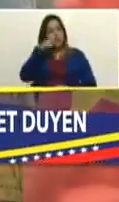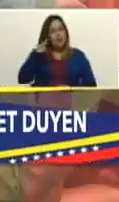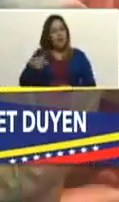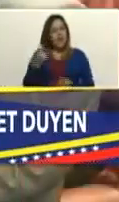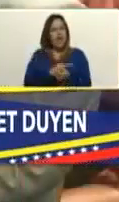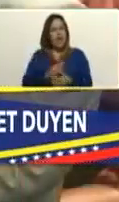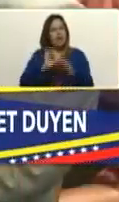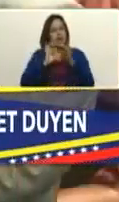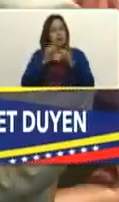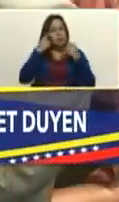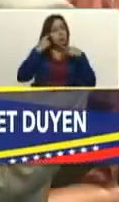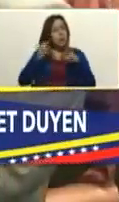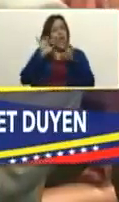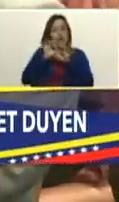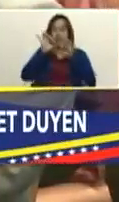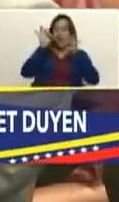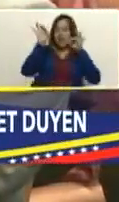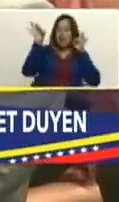la distancia